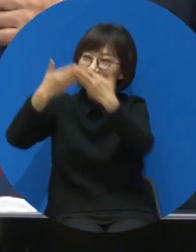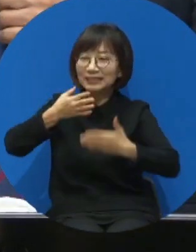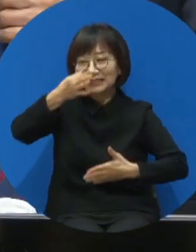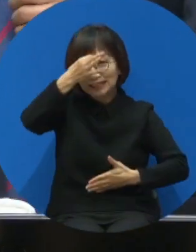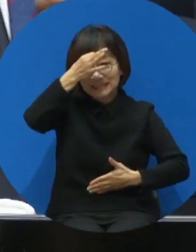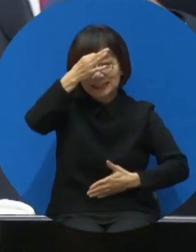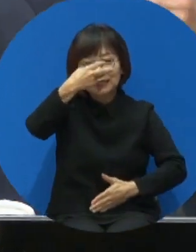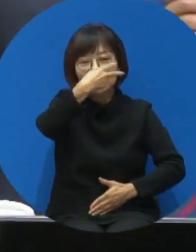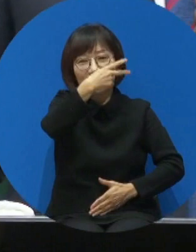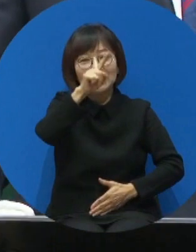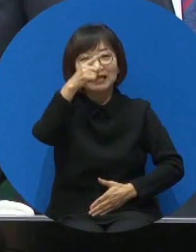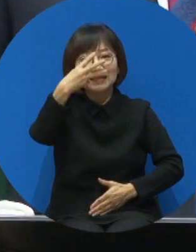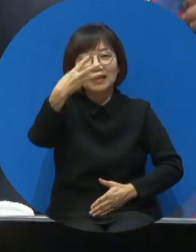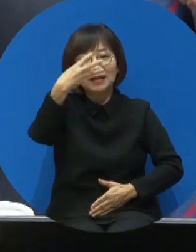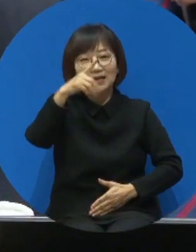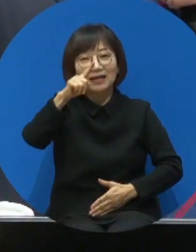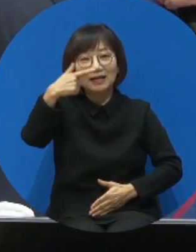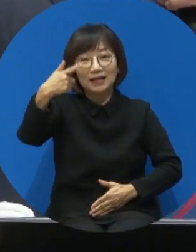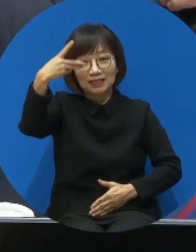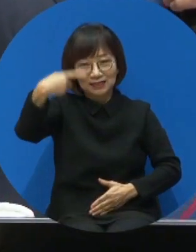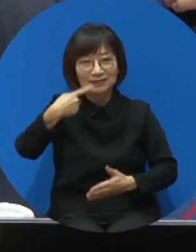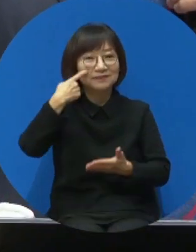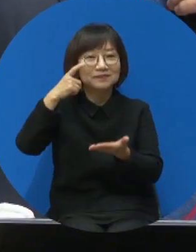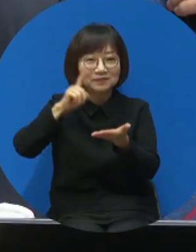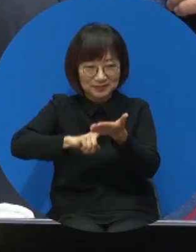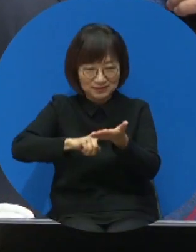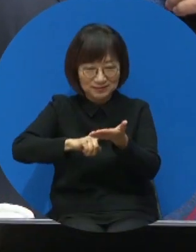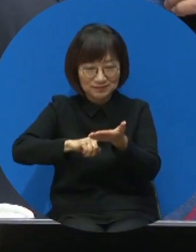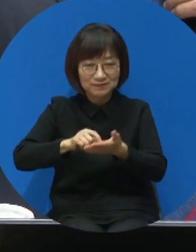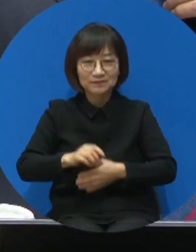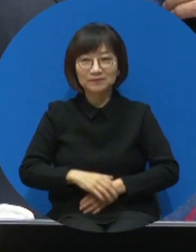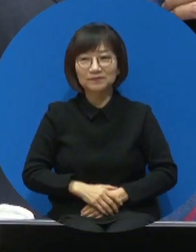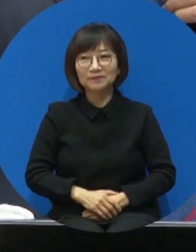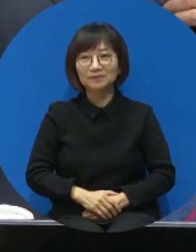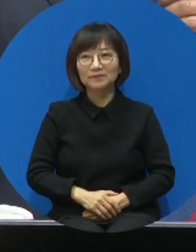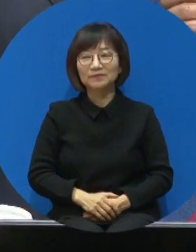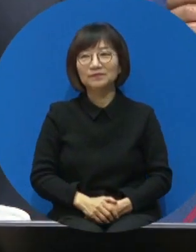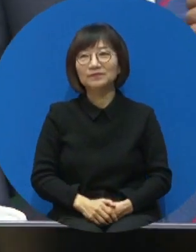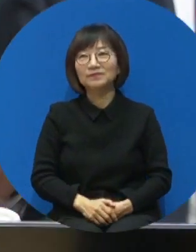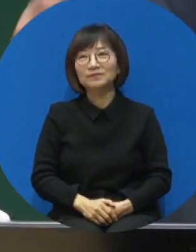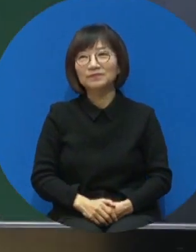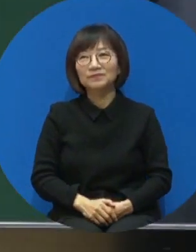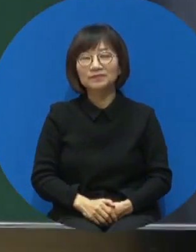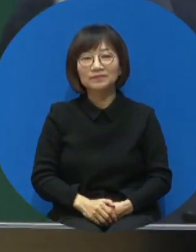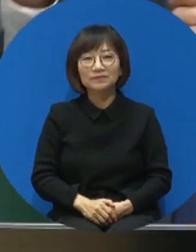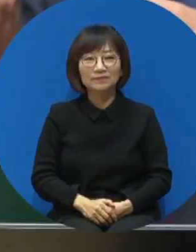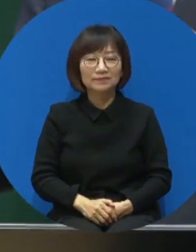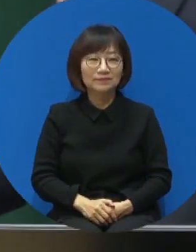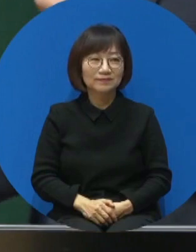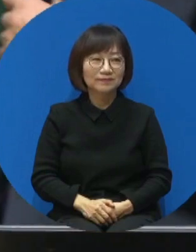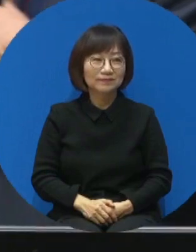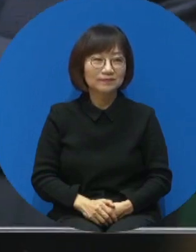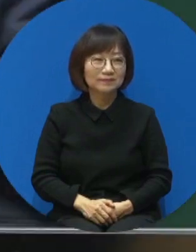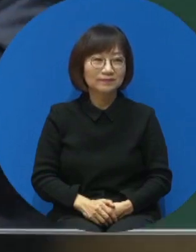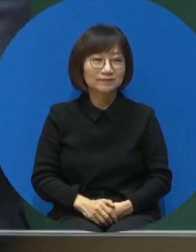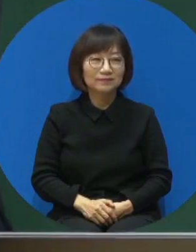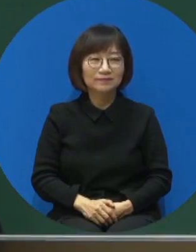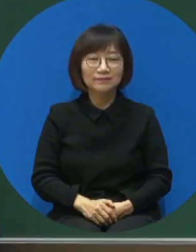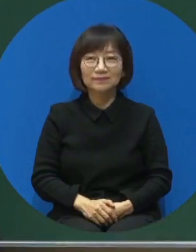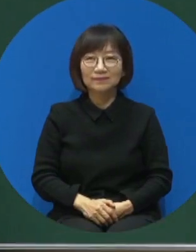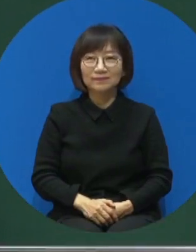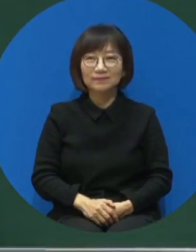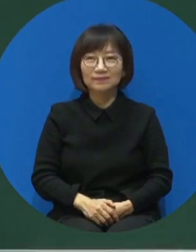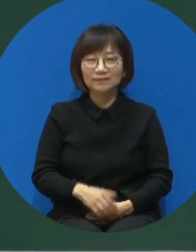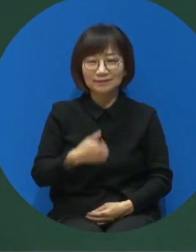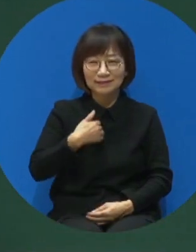verdad tendrán los talentos verdaderos zoológico monkey man coach hunger dzhennet si ambos lleguen que te une que es